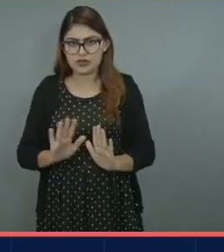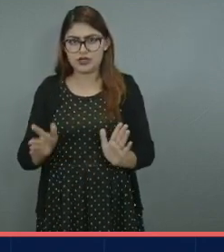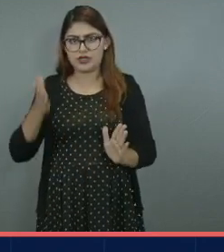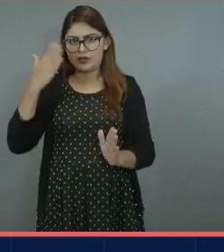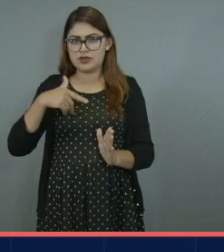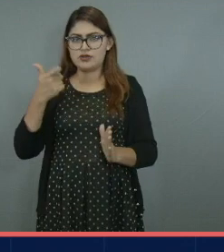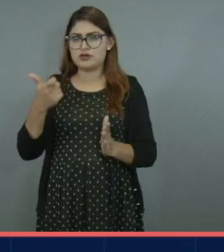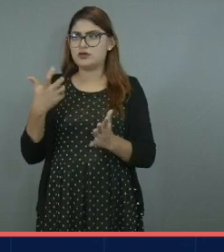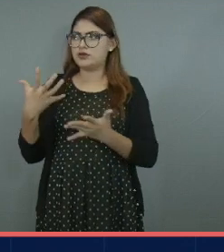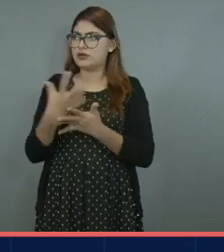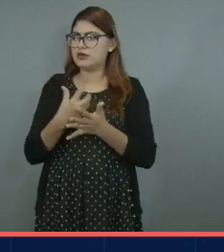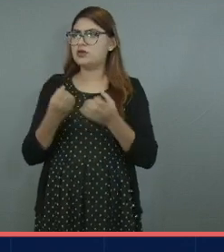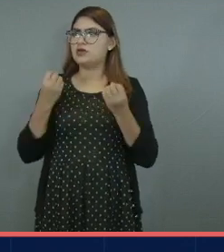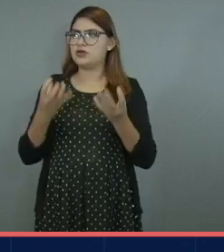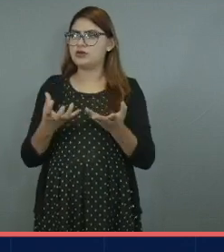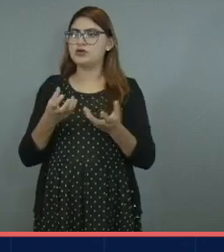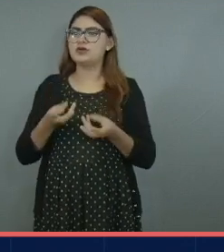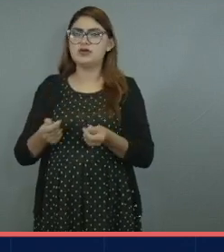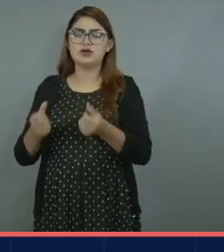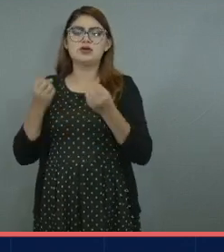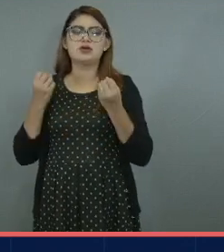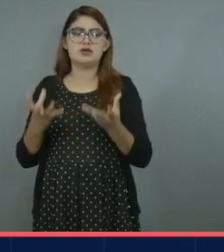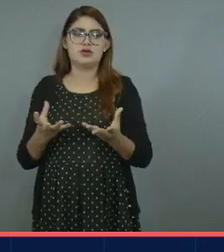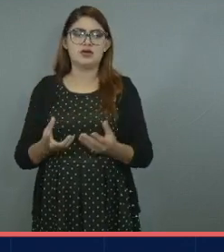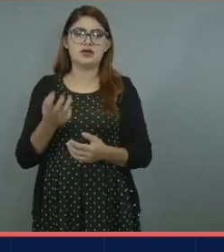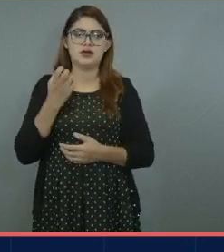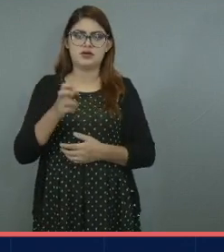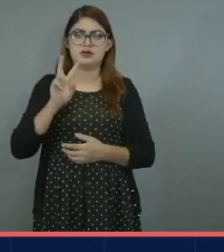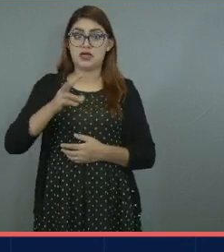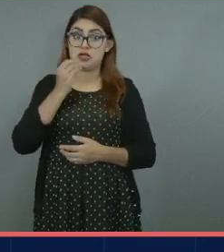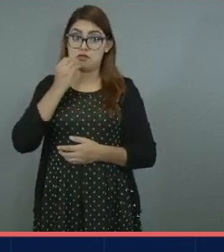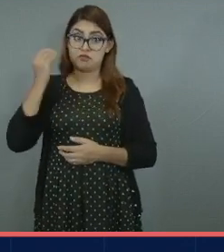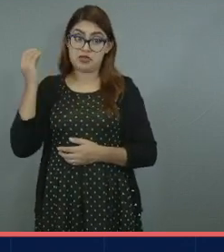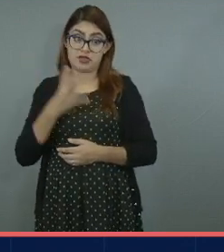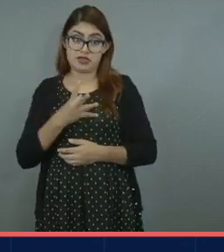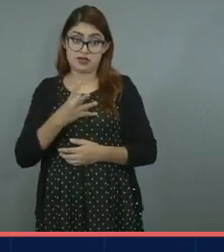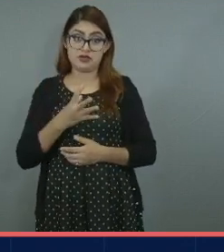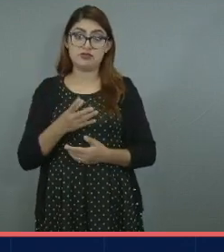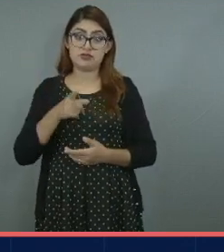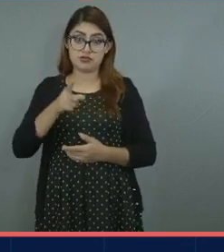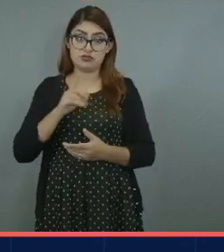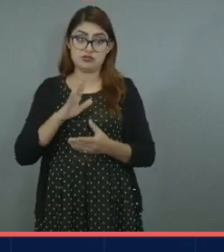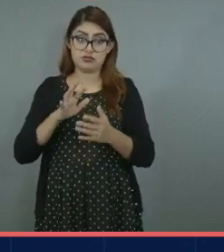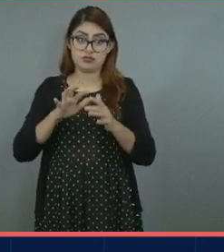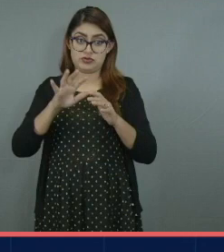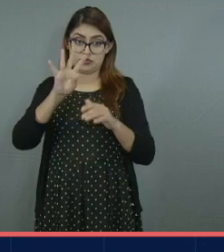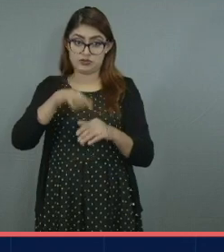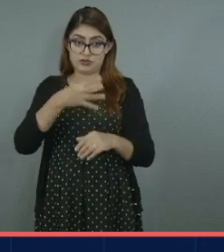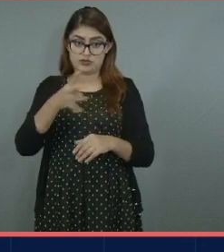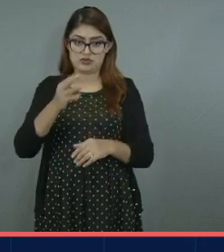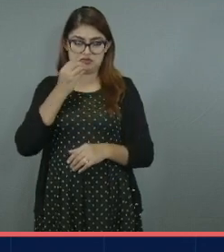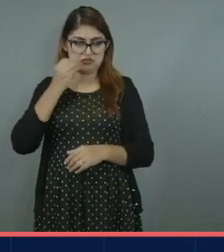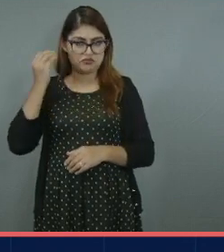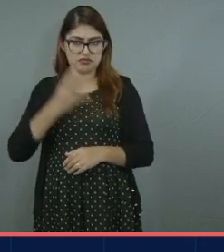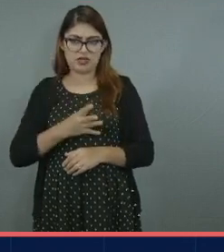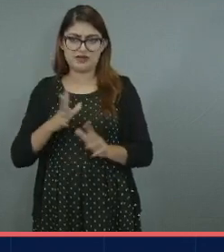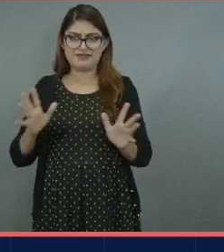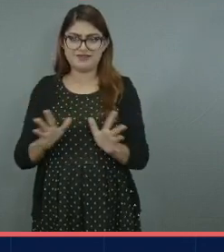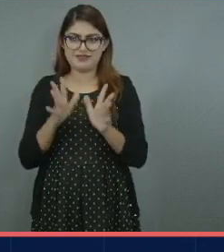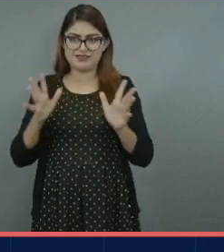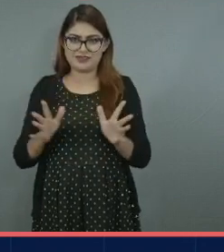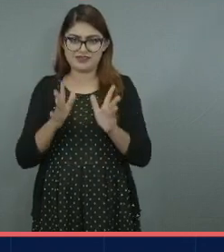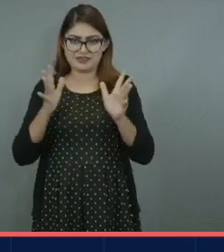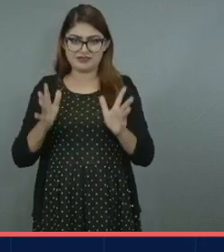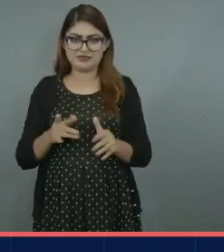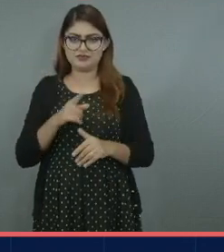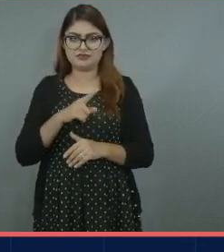cuánto gastan, cuánto pueden invertir. Es una maravilla de archivo. No pierdan la oportunidad. Ahí tienen ustedes el correo